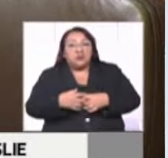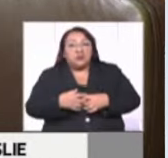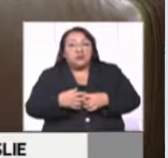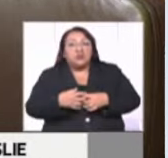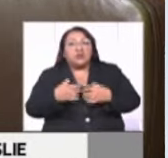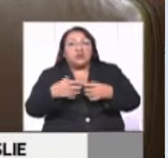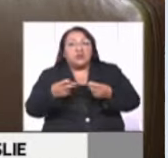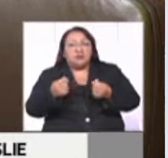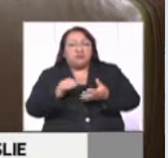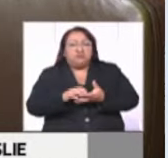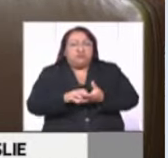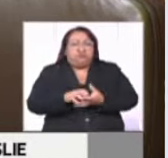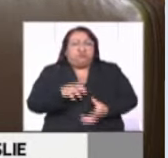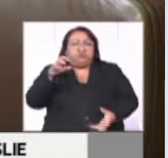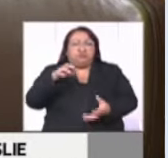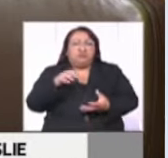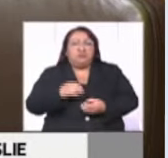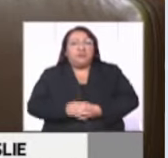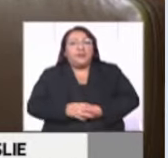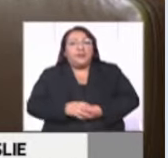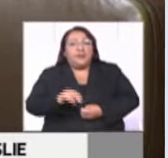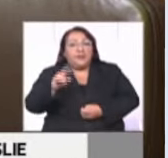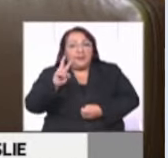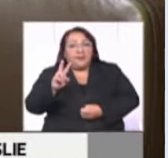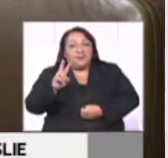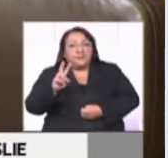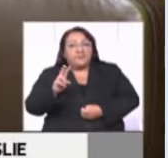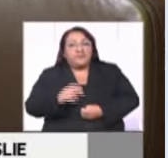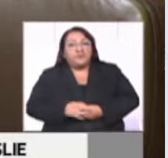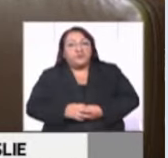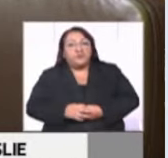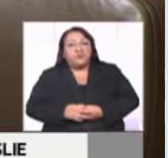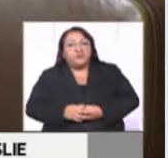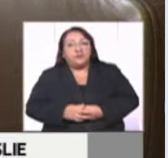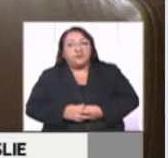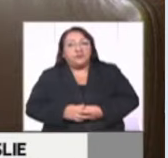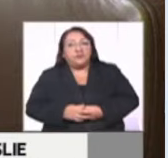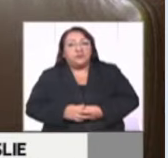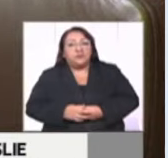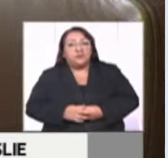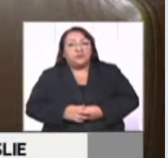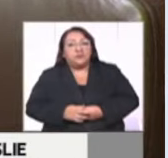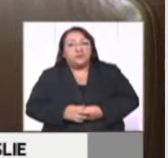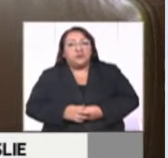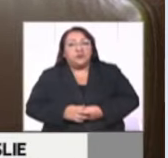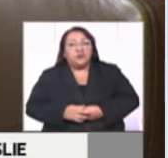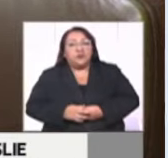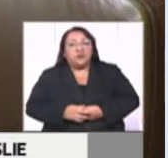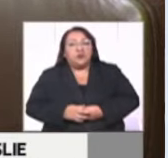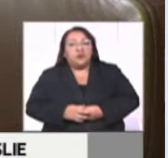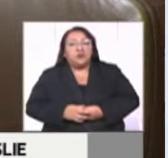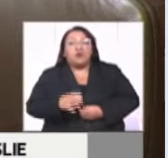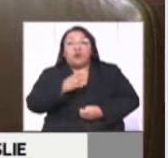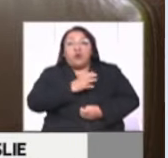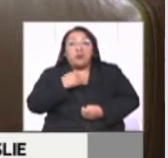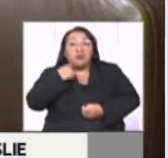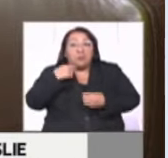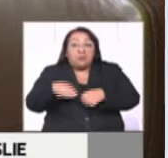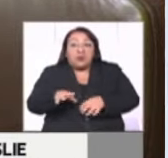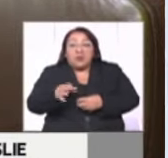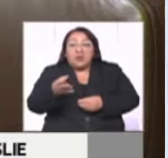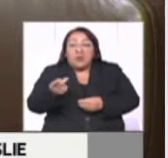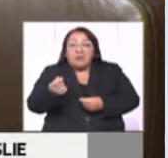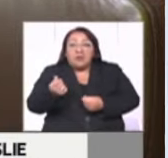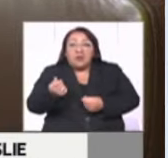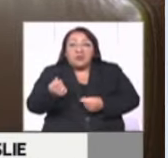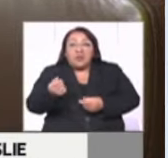embolsillado una cantidad de dinero infinita. Dos, el segundo hecho es que el Estado hubiera sido perjudicado en los ingresos y más